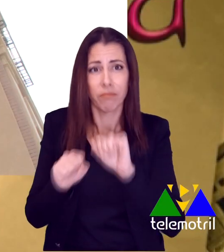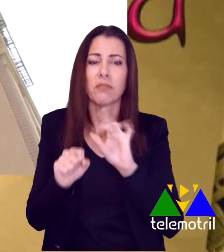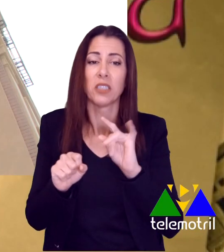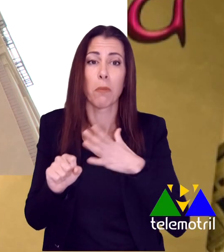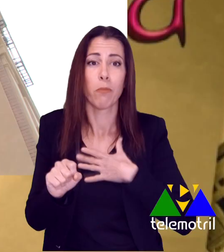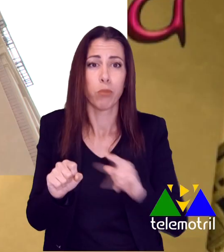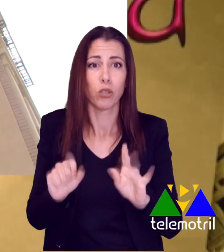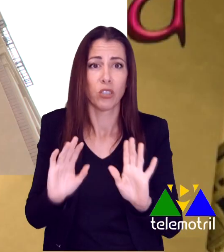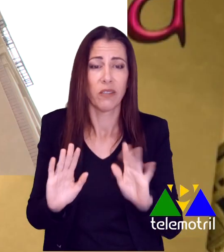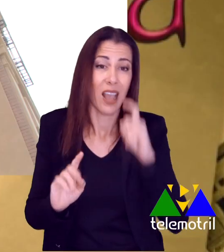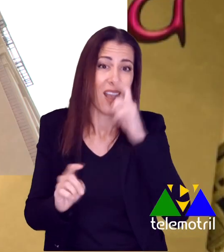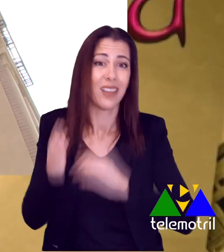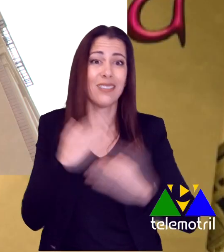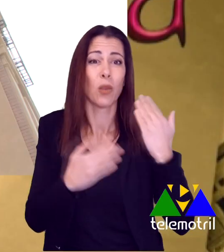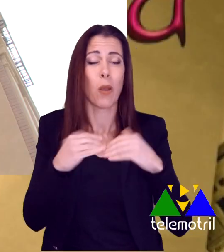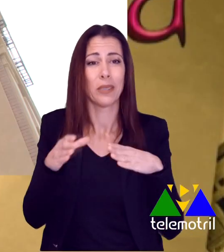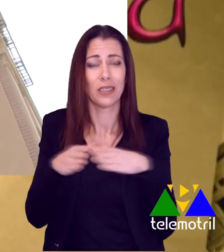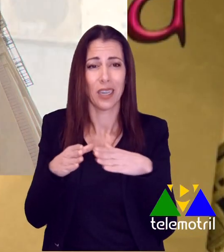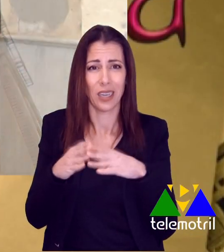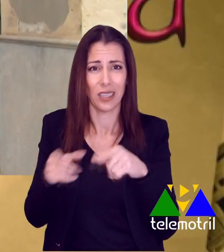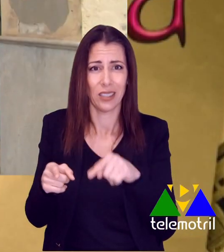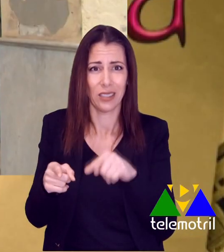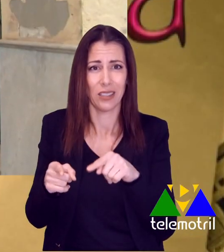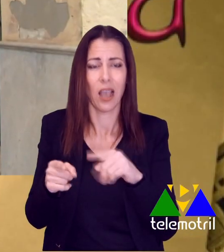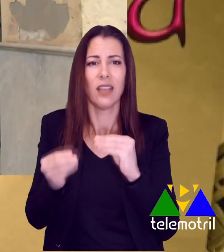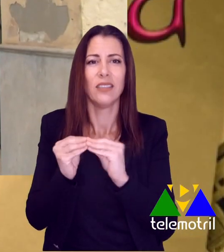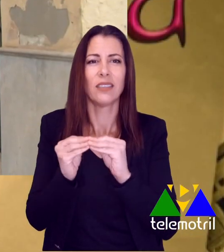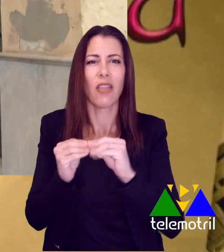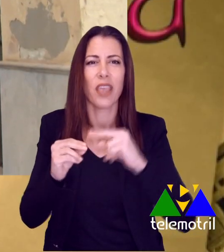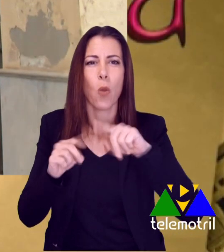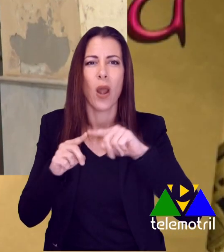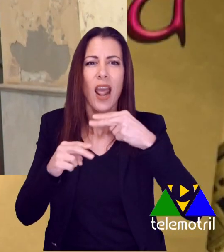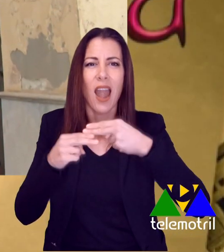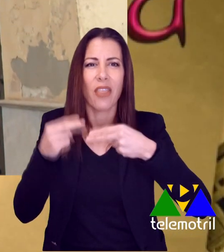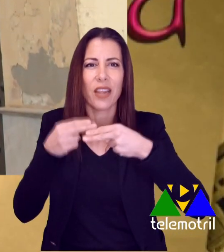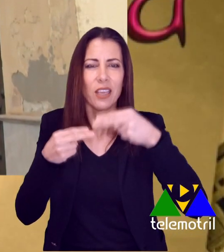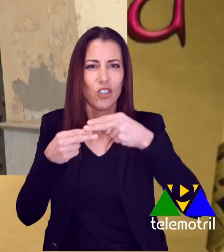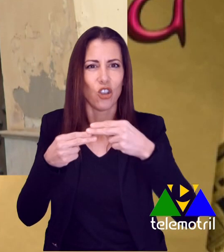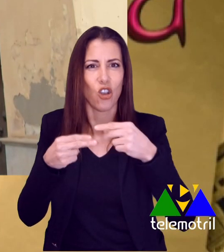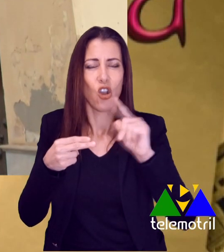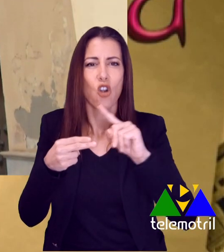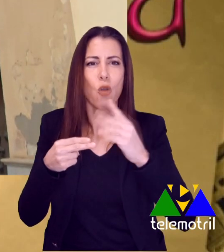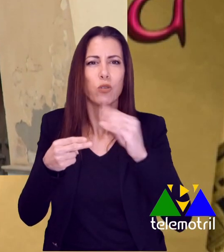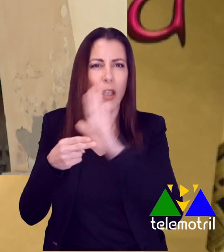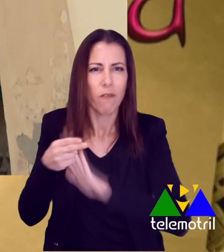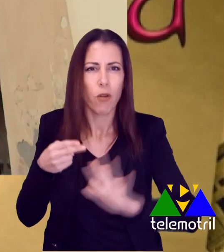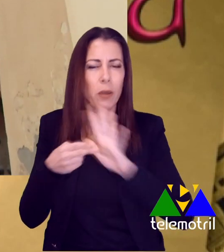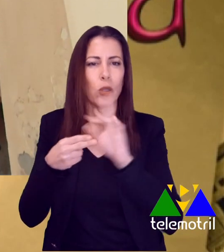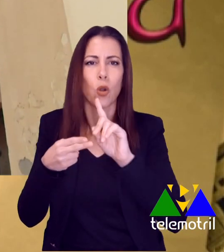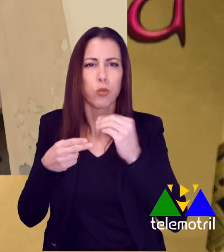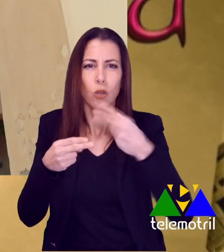visto. Antiguamente las iglesias se usaban de ladrillo visto, no había tanto recubrimiento de un